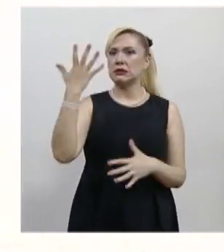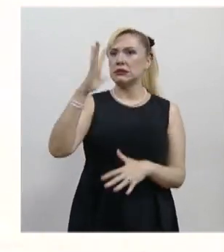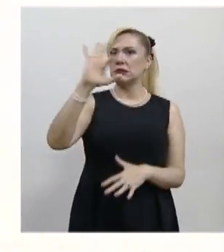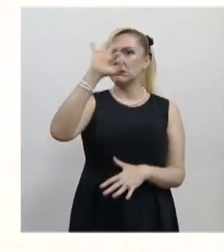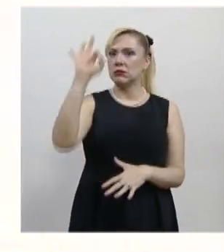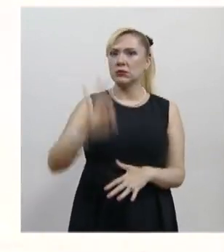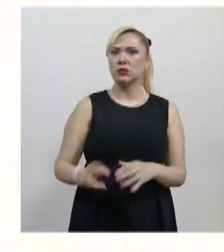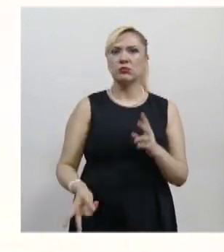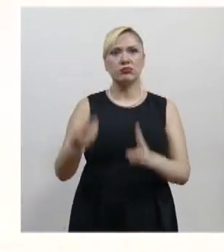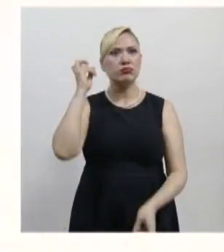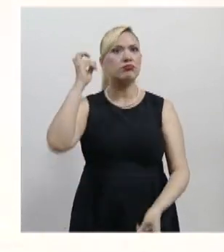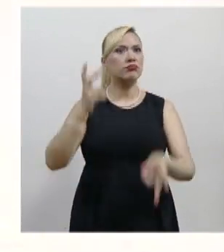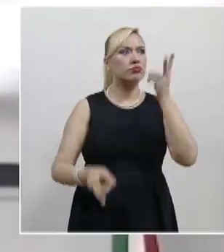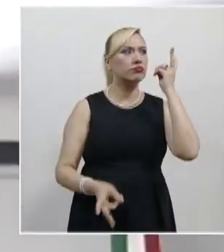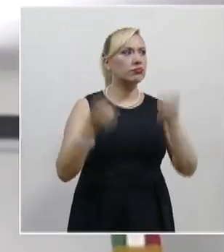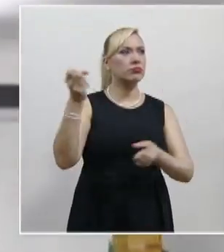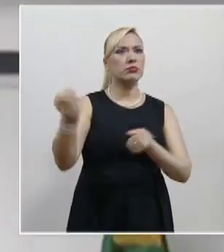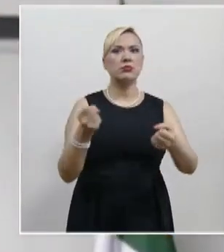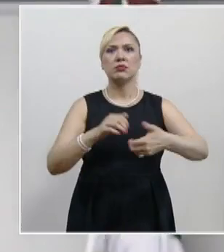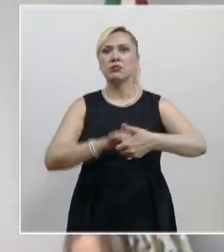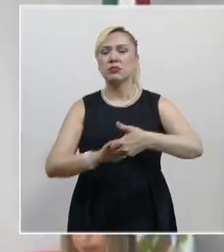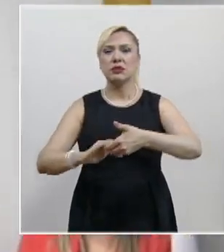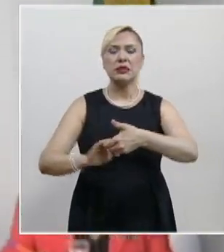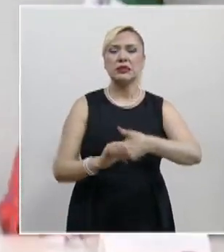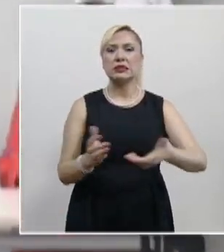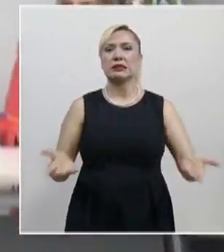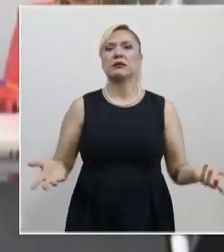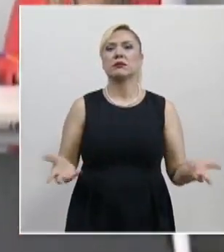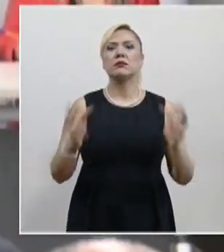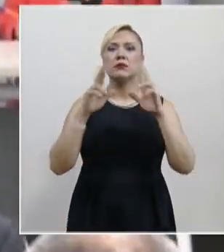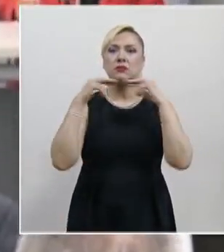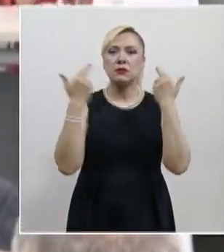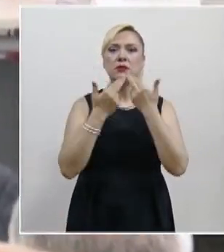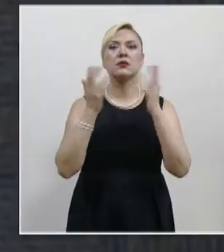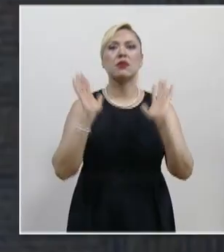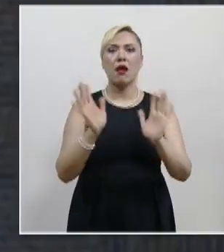10% del robo al autotransporte, se han sostenido diversas reuniones con